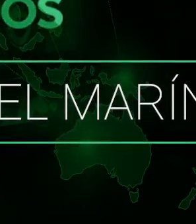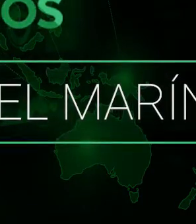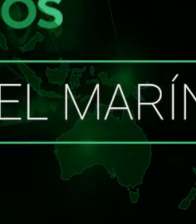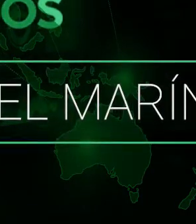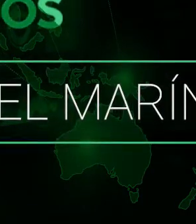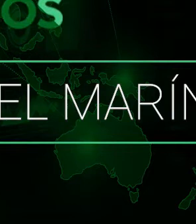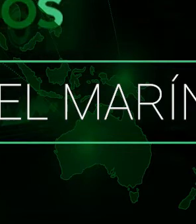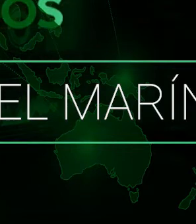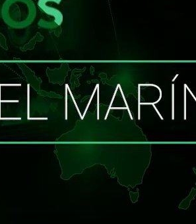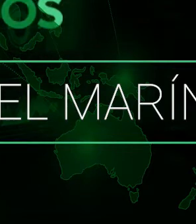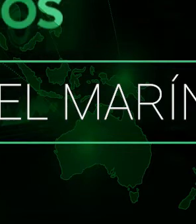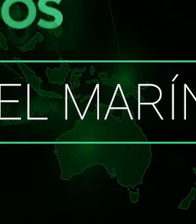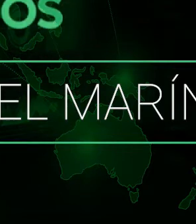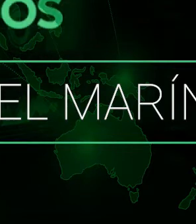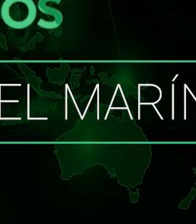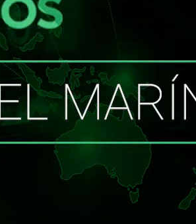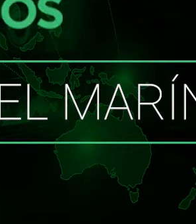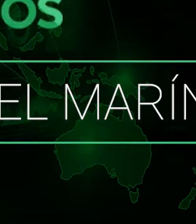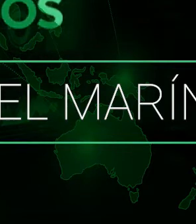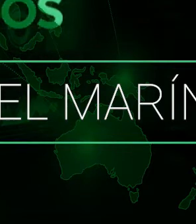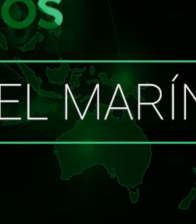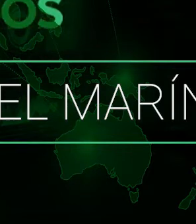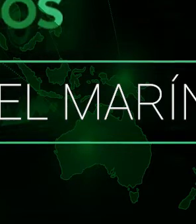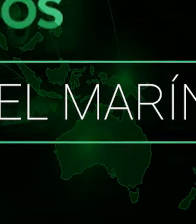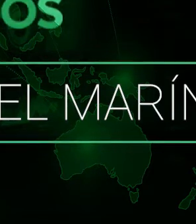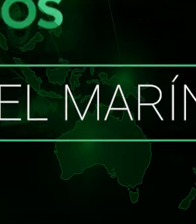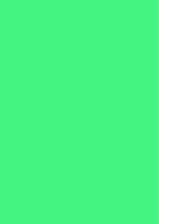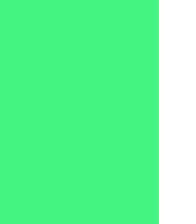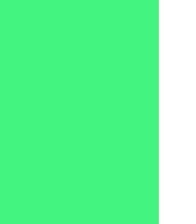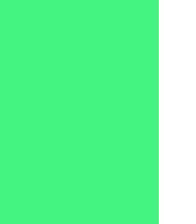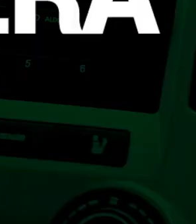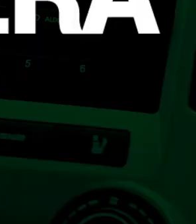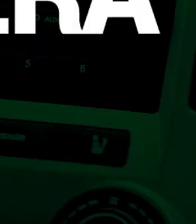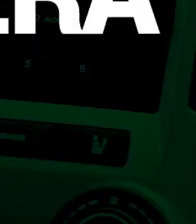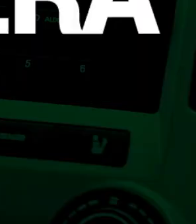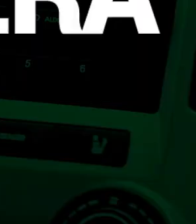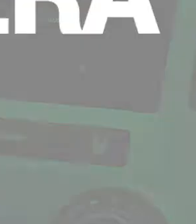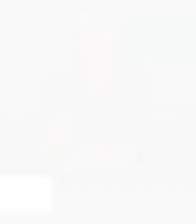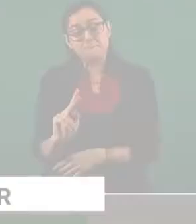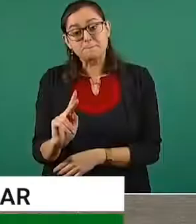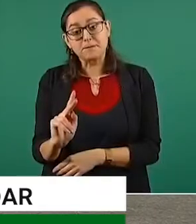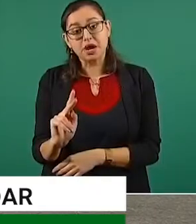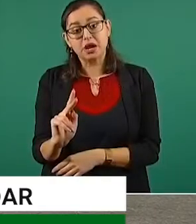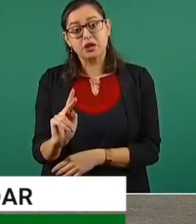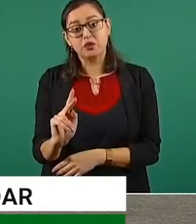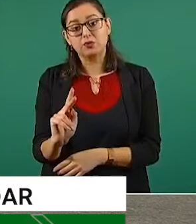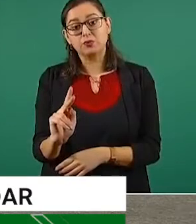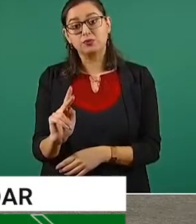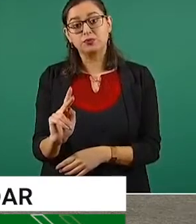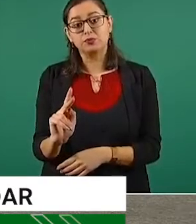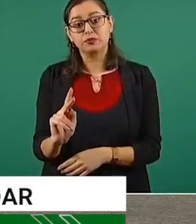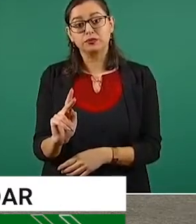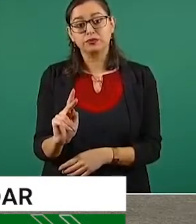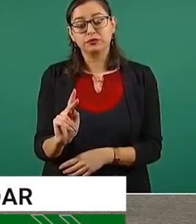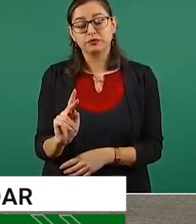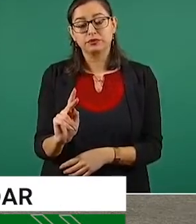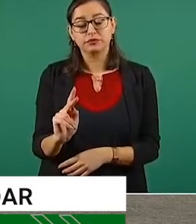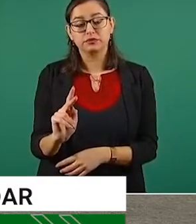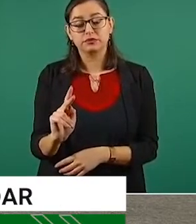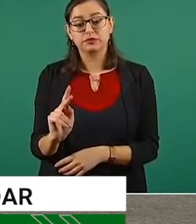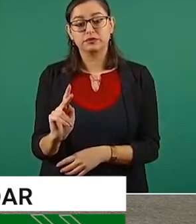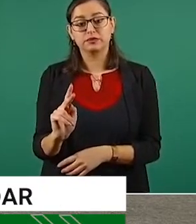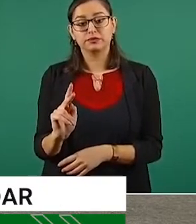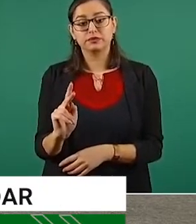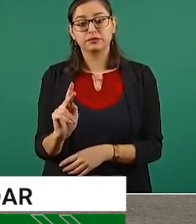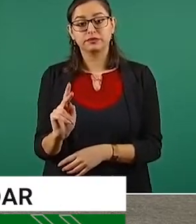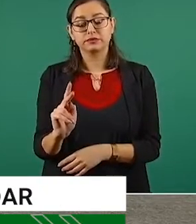Ángel Marín. Quédese con nosotros. Aquí están las noticias. La mañanera. Este miércoles, en la conferencia de prensa, el